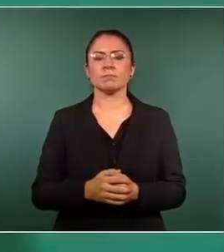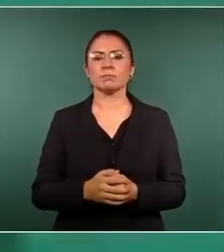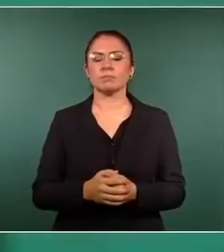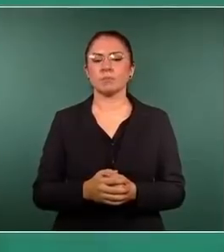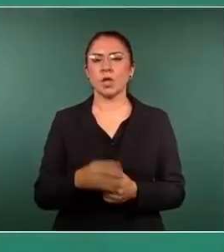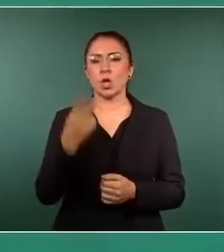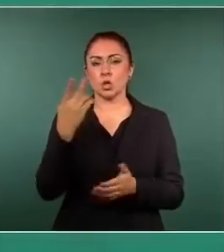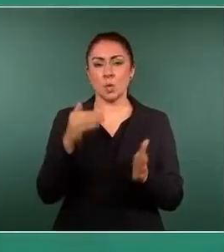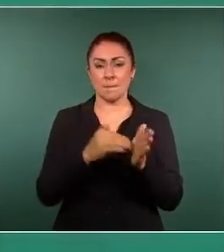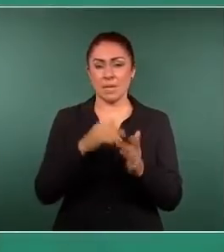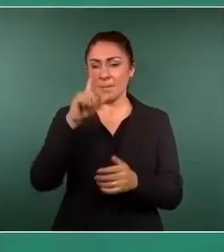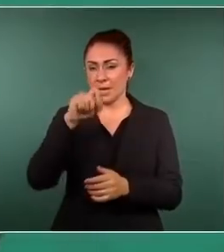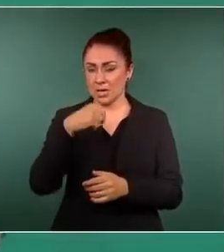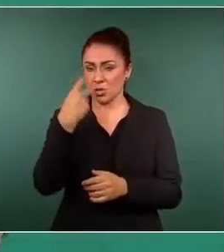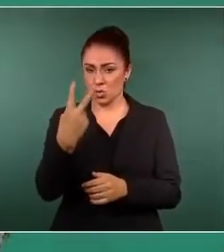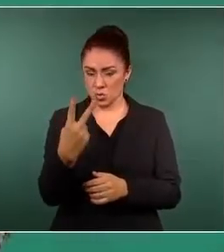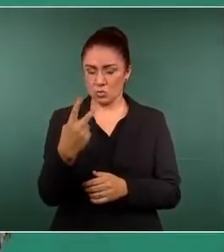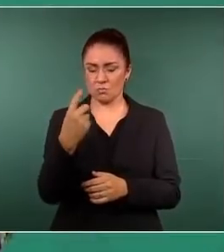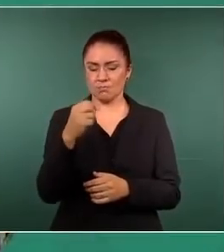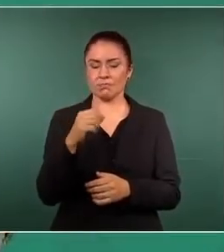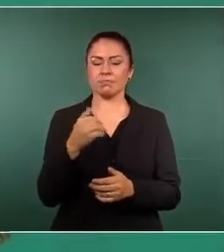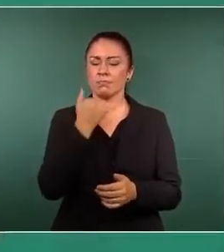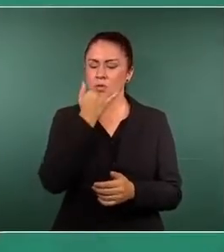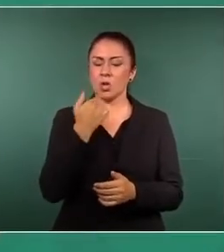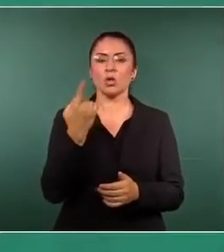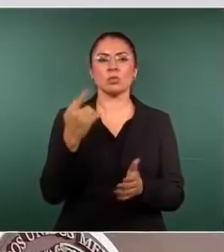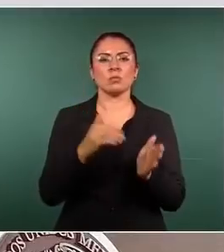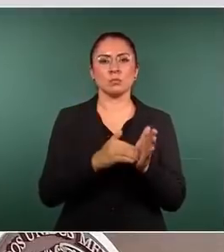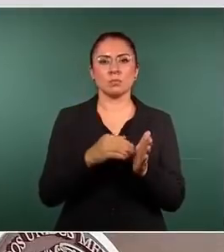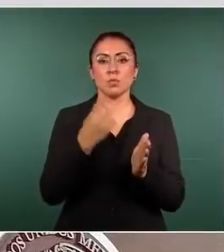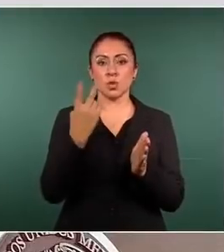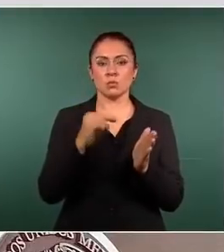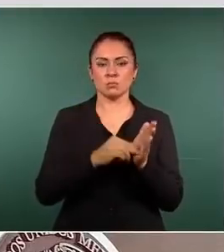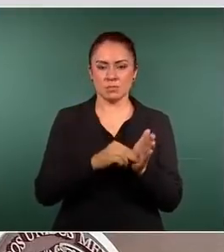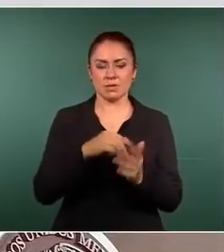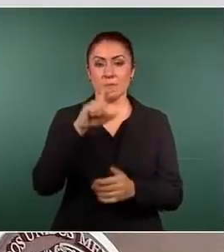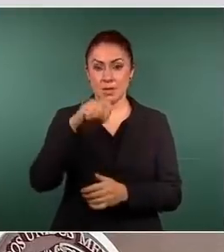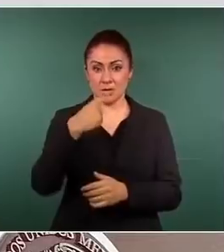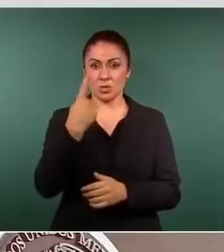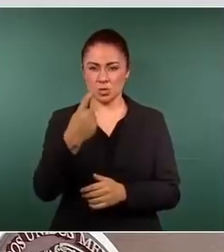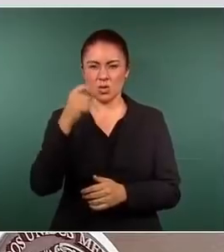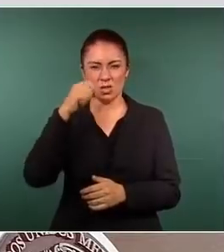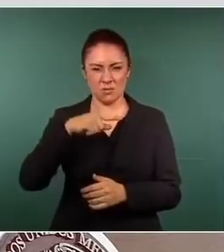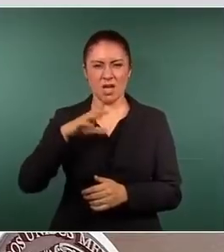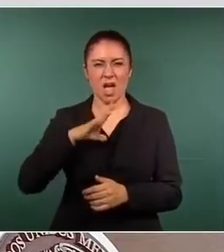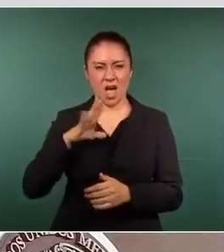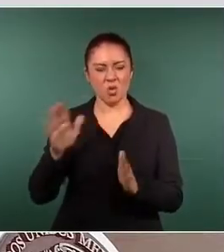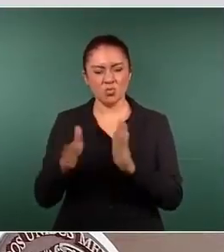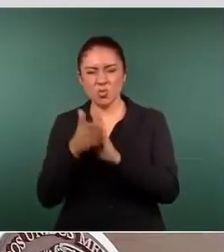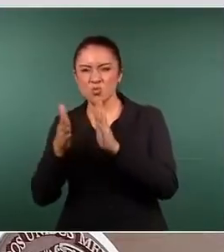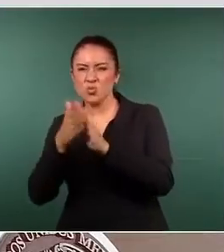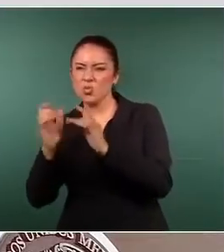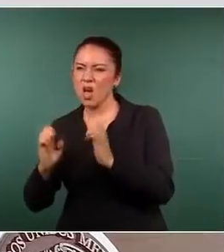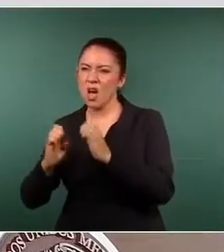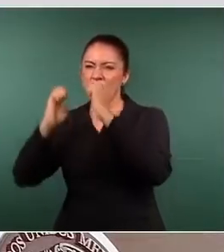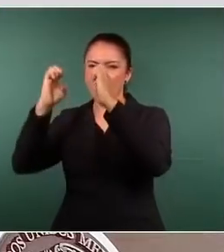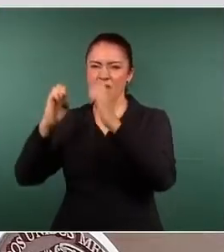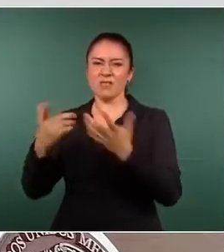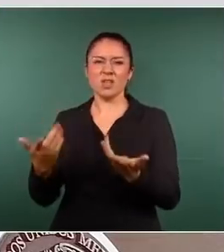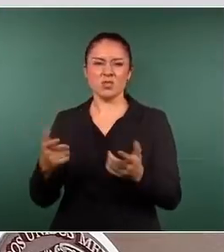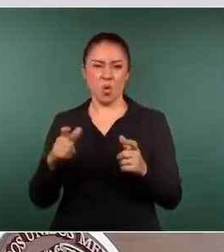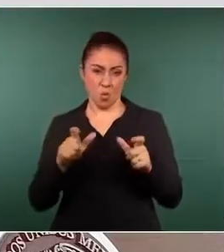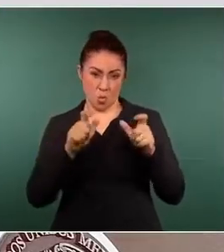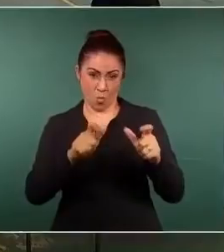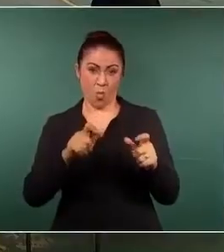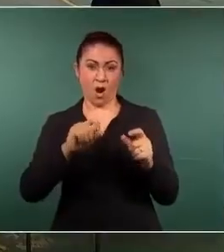de dos cuarteles de la guardia nacional uno en bahía de banderas y otro aquí en tepic